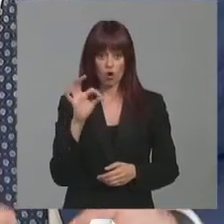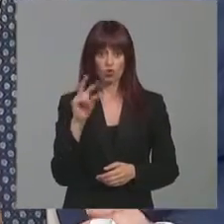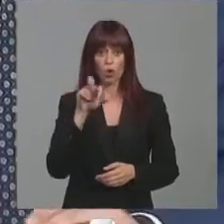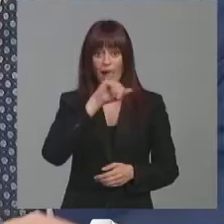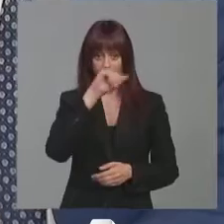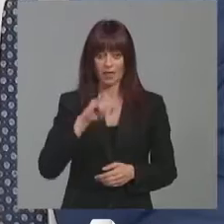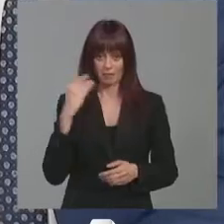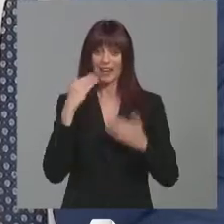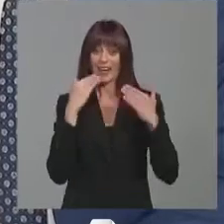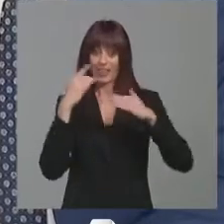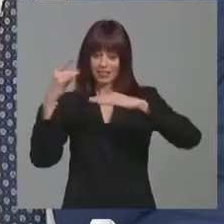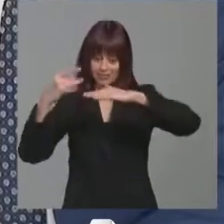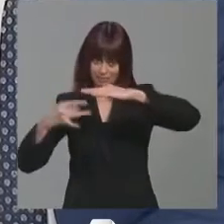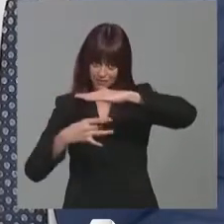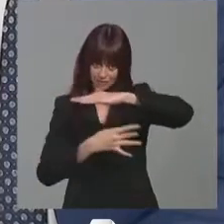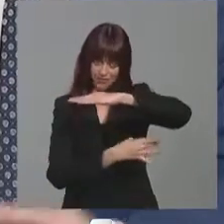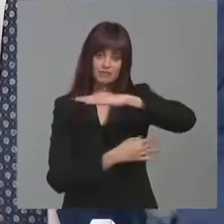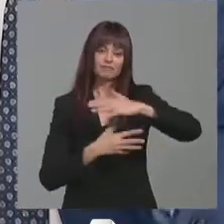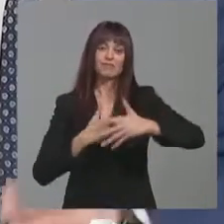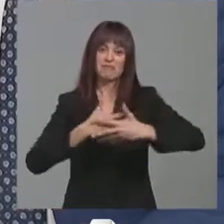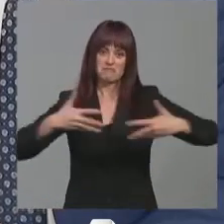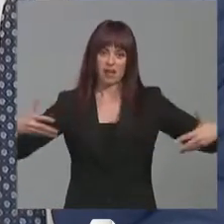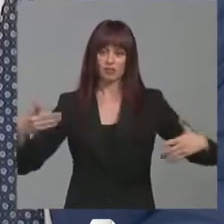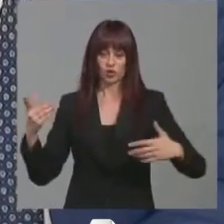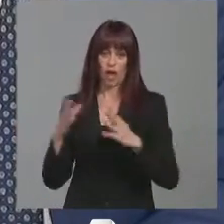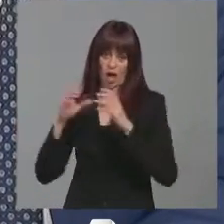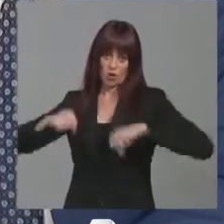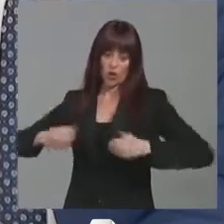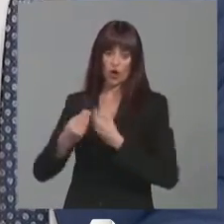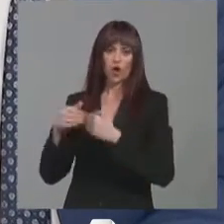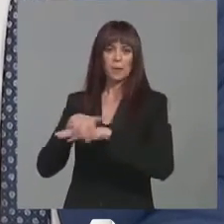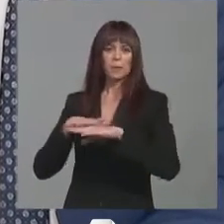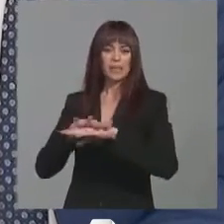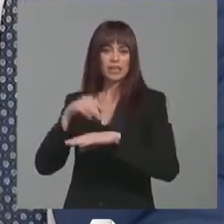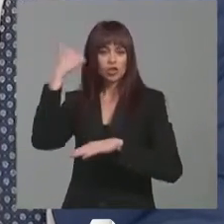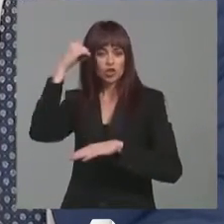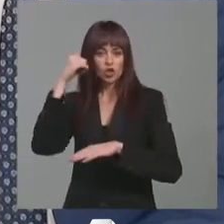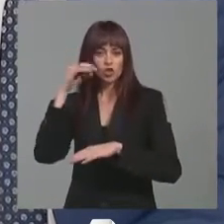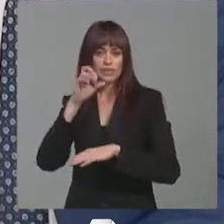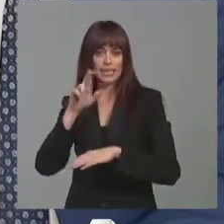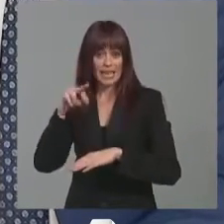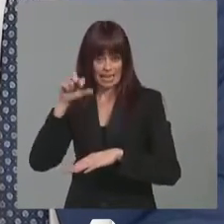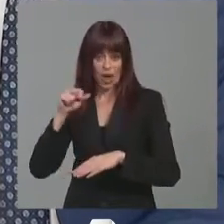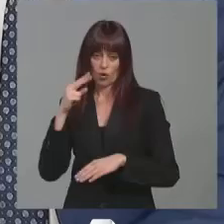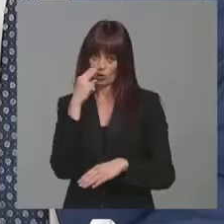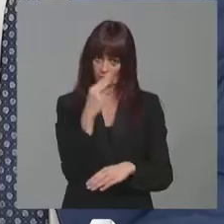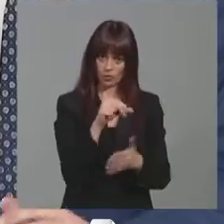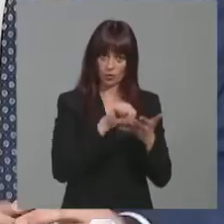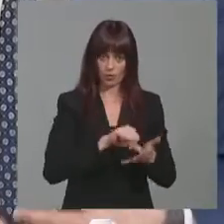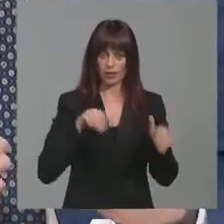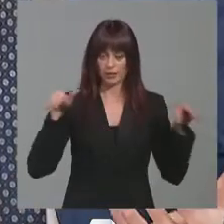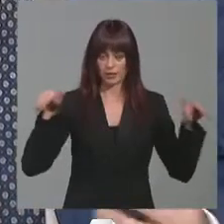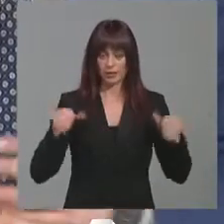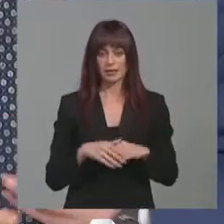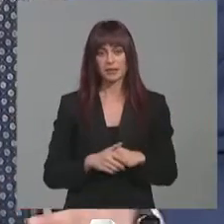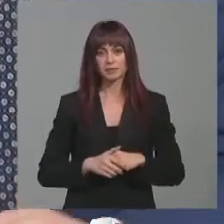ese soterramiento que que cerramos con el ministro Íñigo de la serna en aquella visita histórica a la ciudad de alcantarilla y Y con